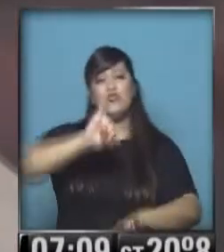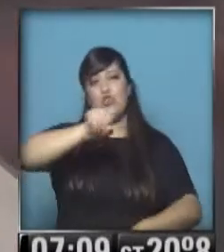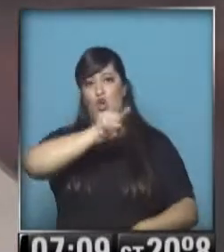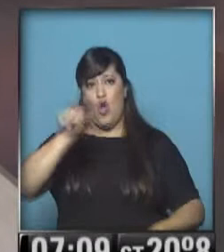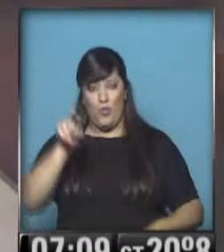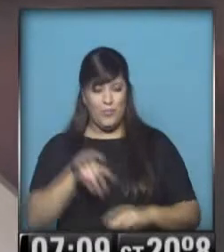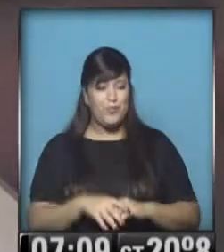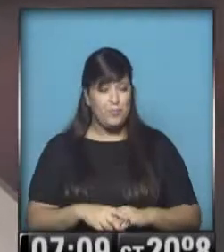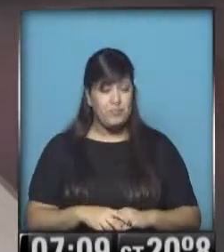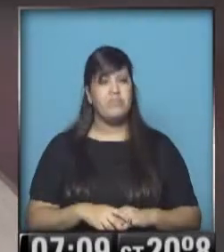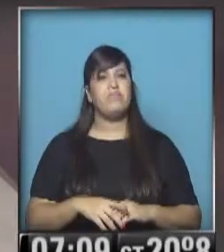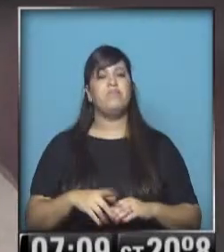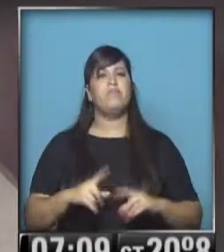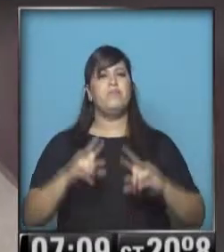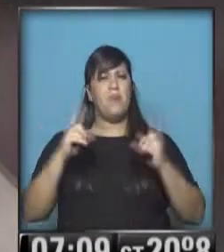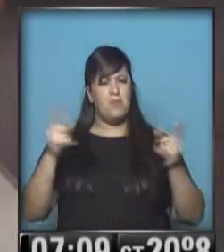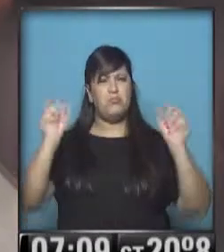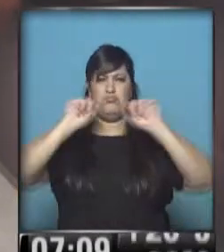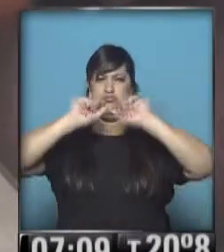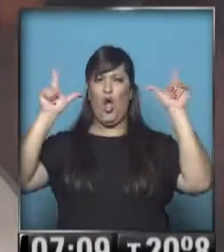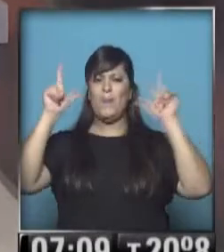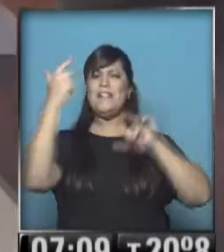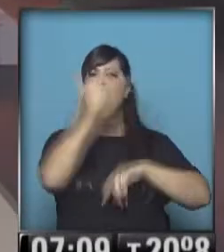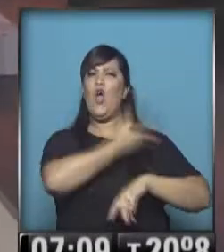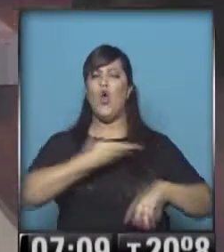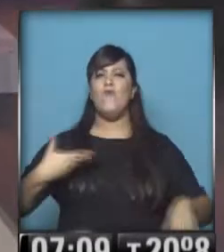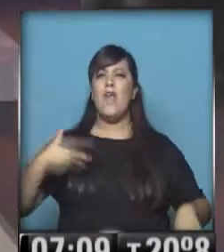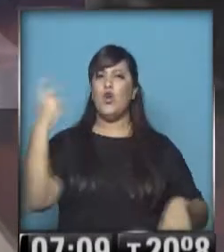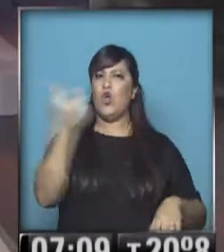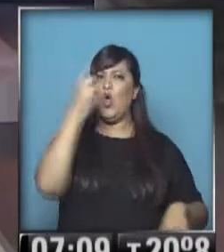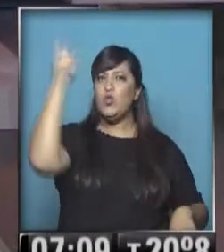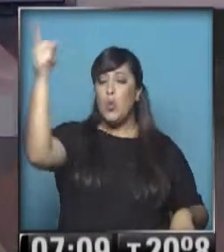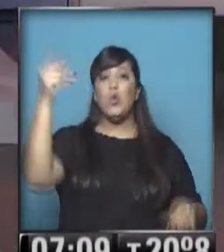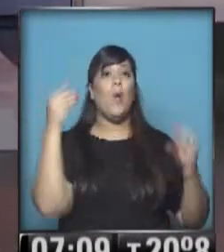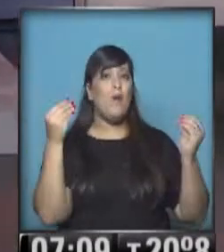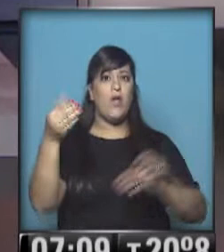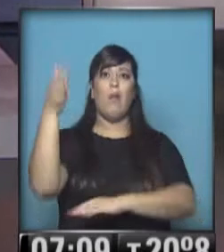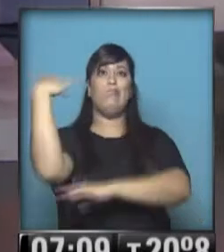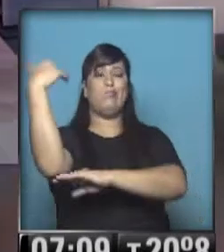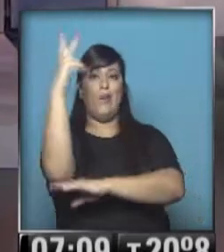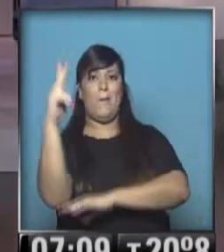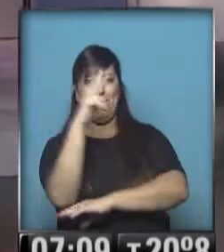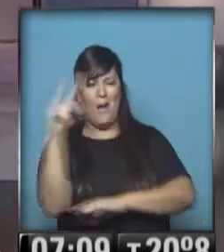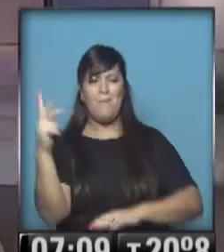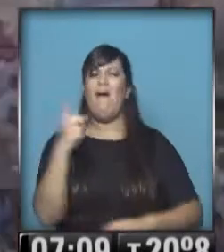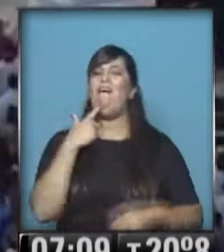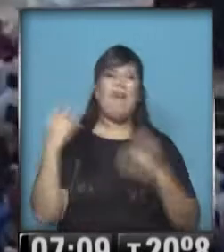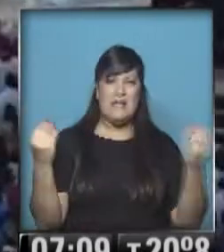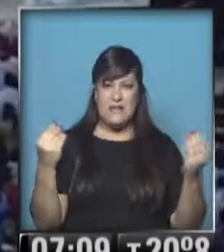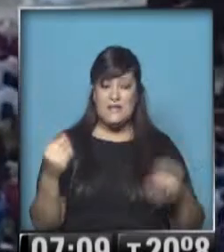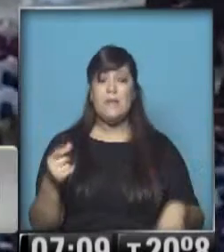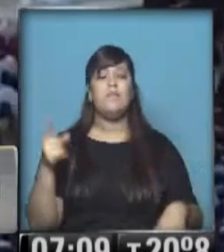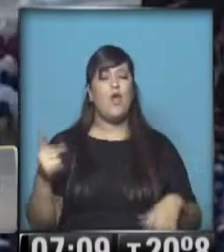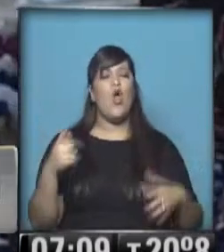Bueno, llamativa fue la reacción del gobierno turco ante las declaraciones del Papa. A ver, ¿qué es lo que quieren, qué es lo que